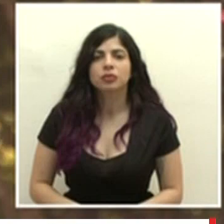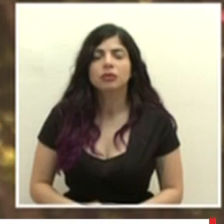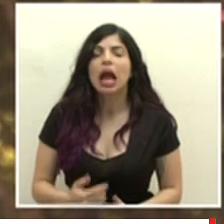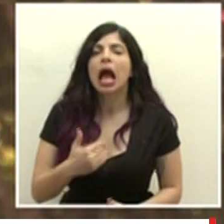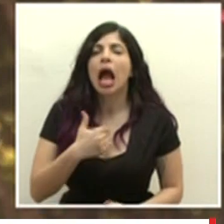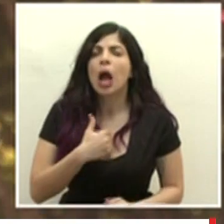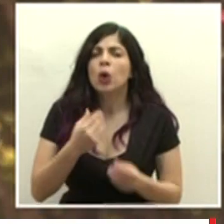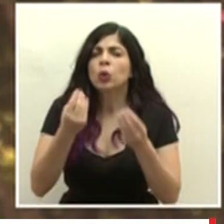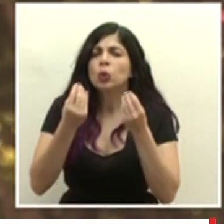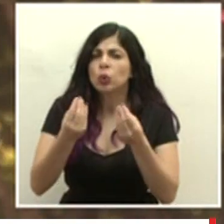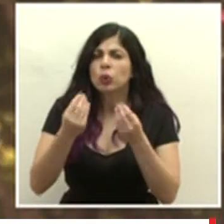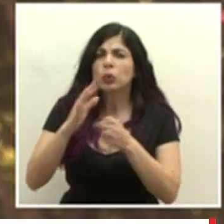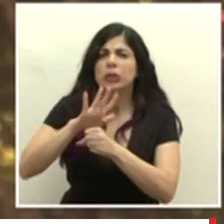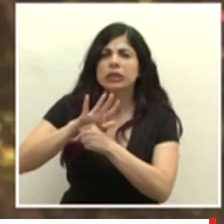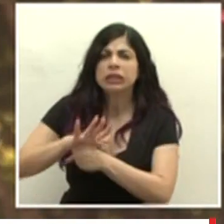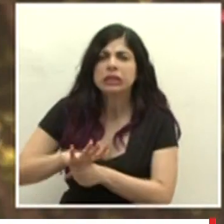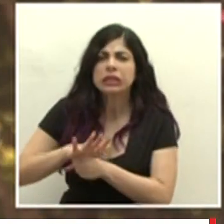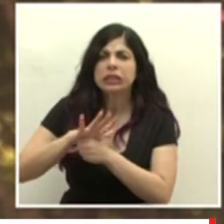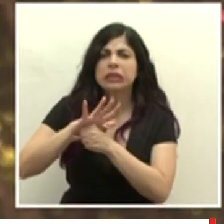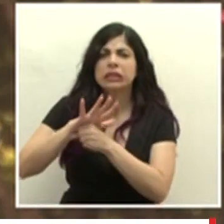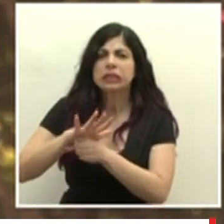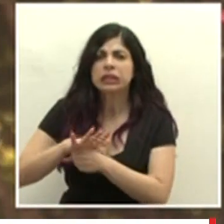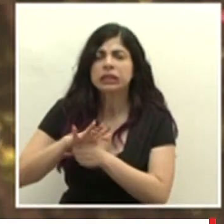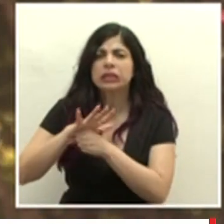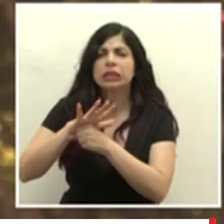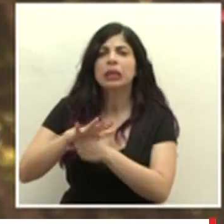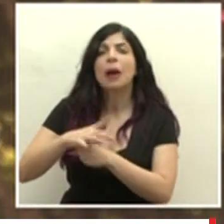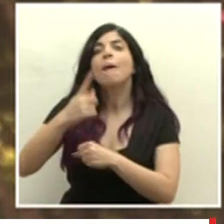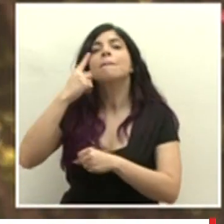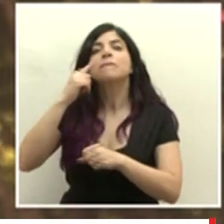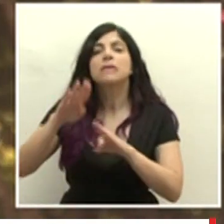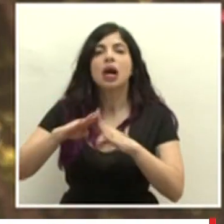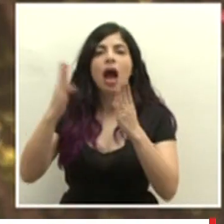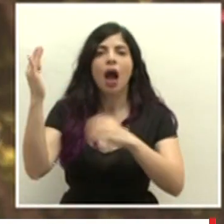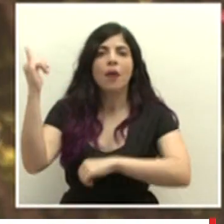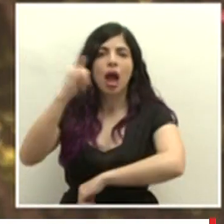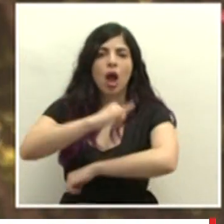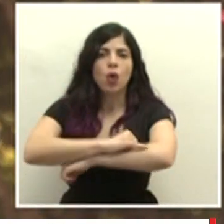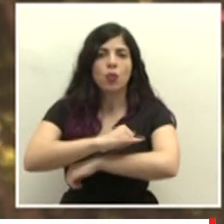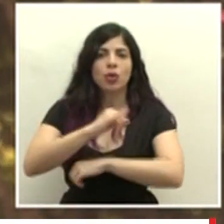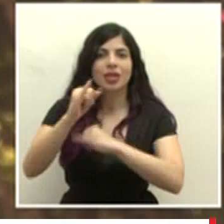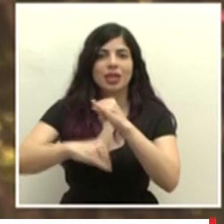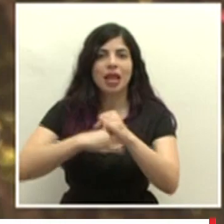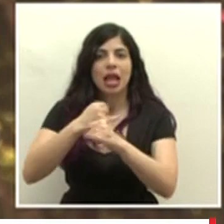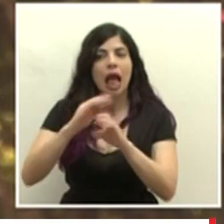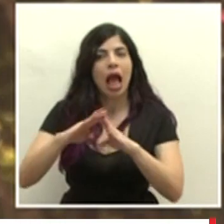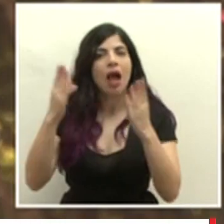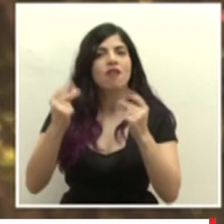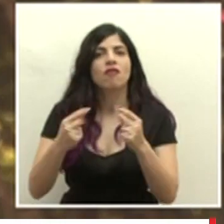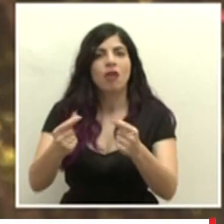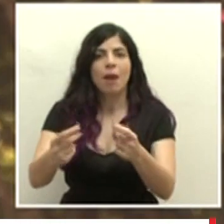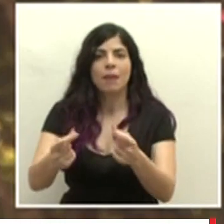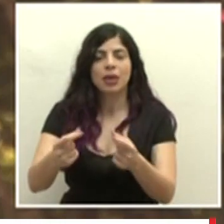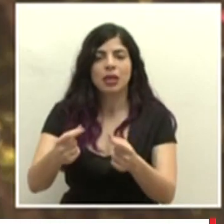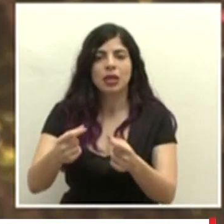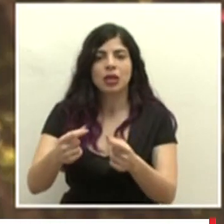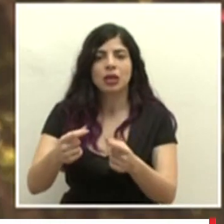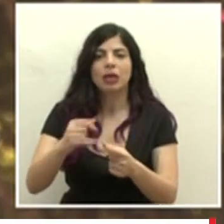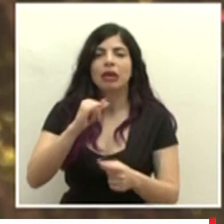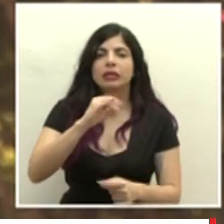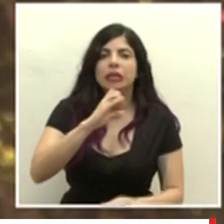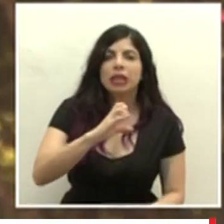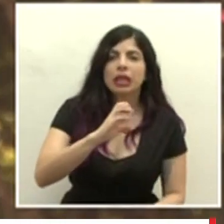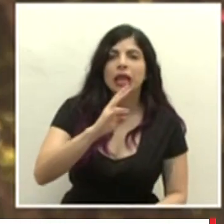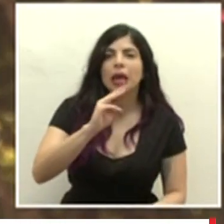hay mucha presión para que se abran los aeropuertos internacionales a la mayor brevedad, ICT, MOP, entre otros,